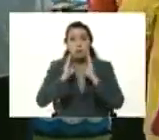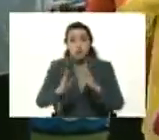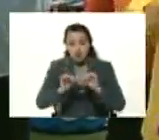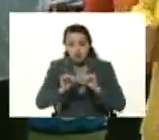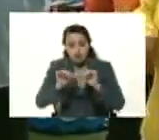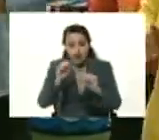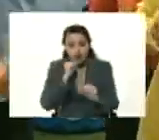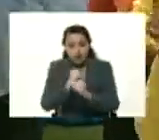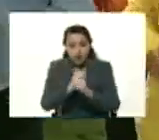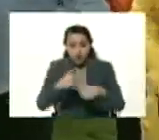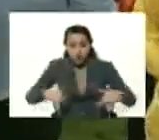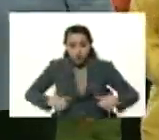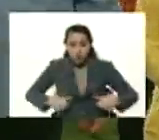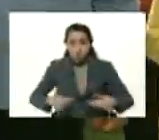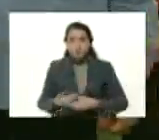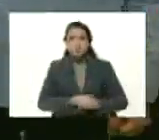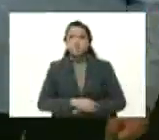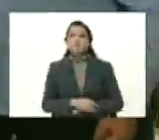para adelante, mucha fuerza.